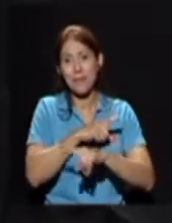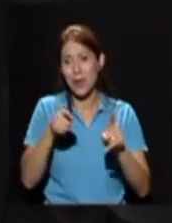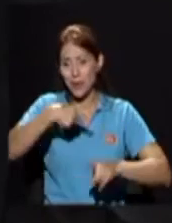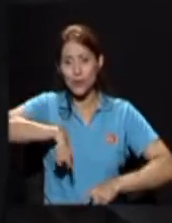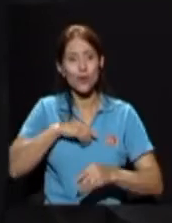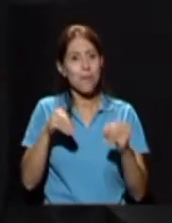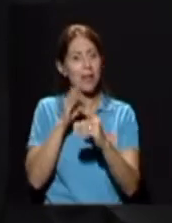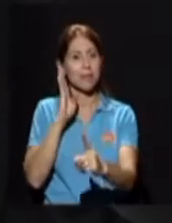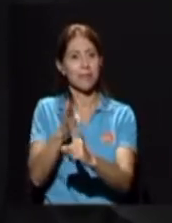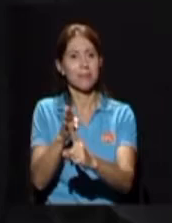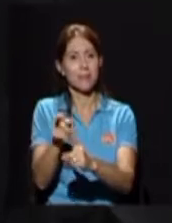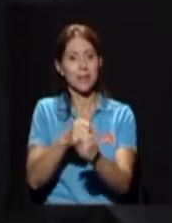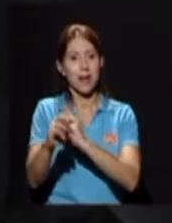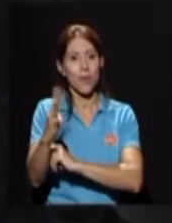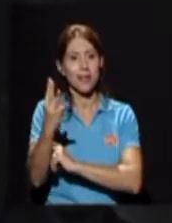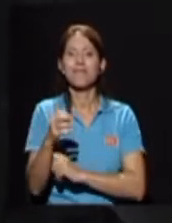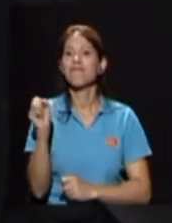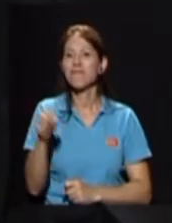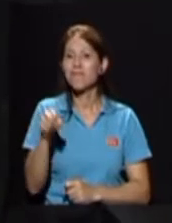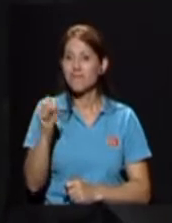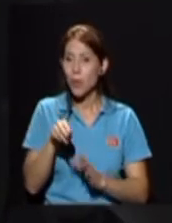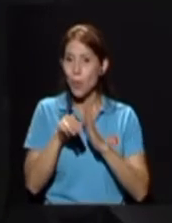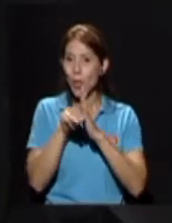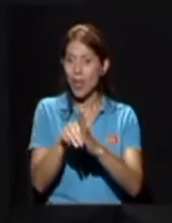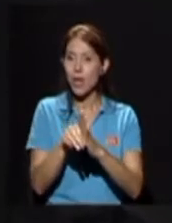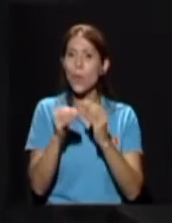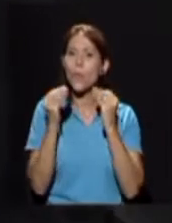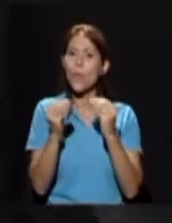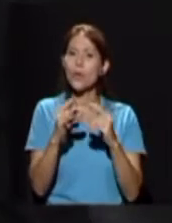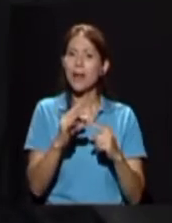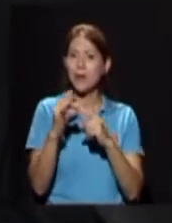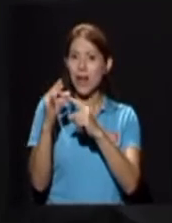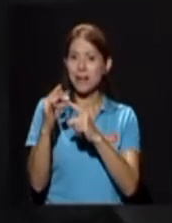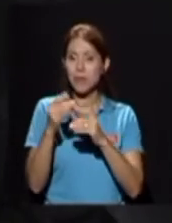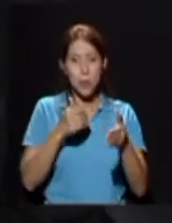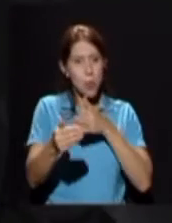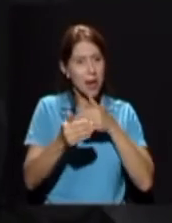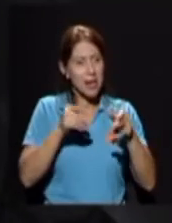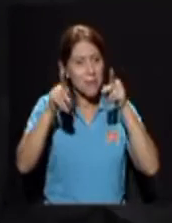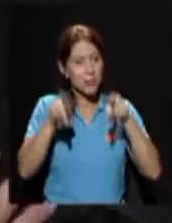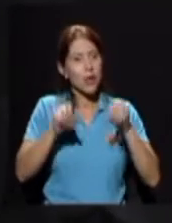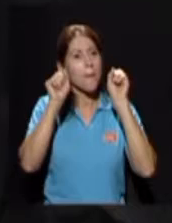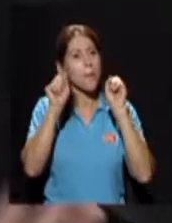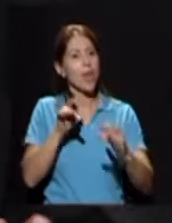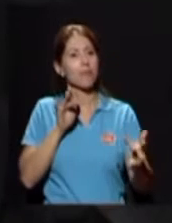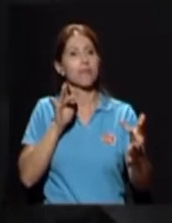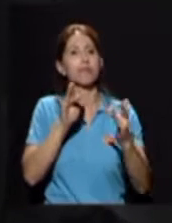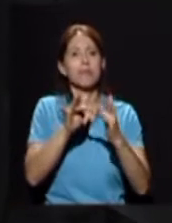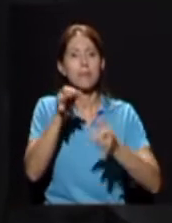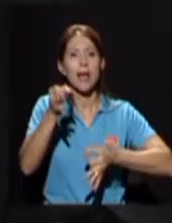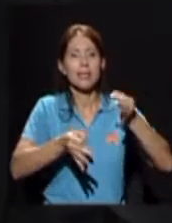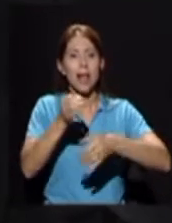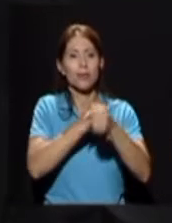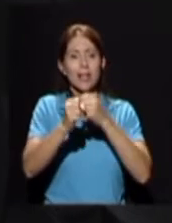muy particular que le da acceso a los ciudadanos de a pie a los magistrados del Tribunal Constitucional. Eso es algo muy